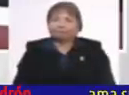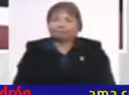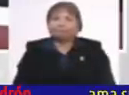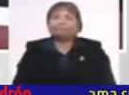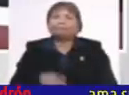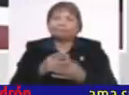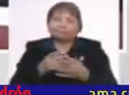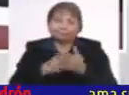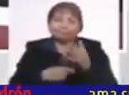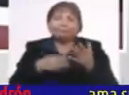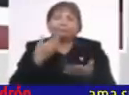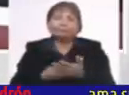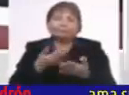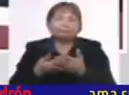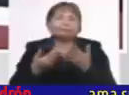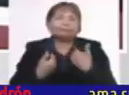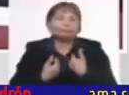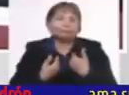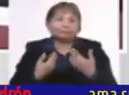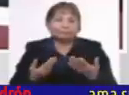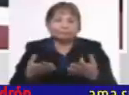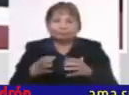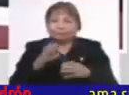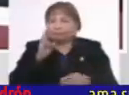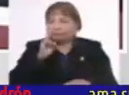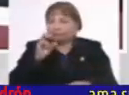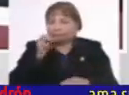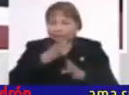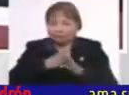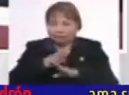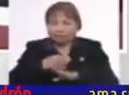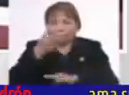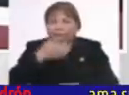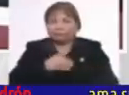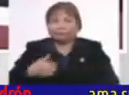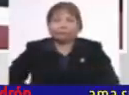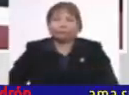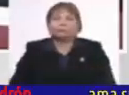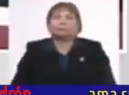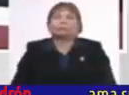que más programa podría tener congresista won por su intermedio presidente